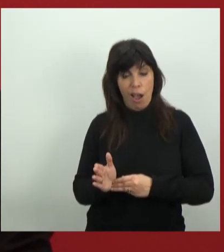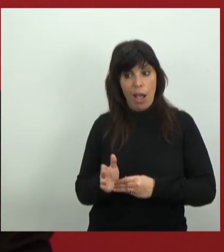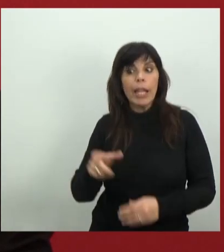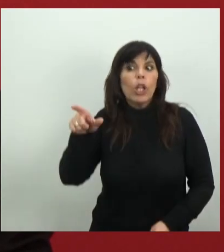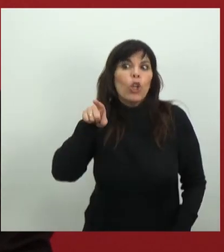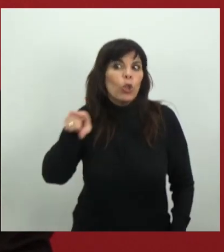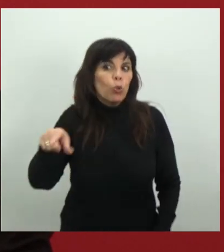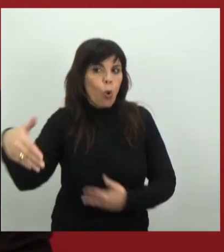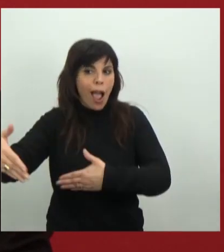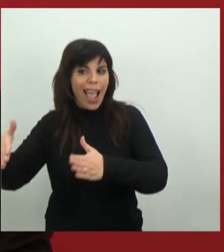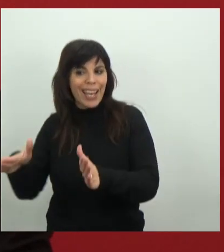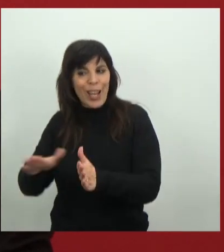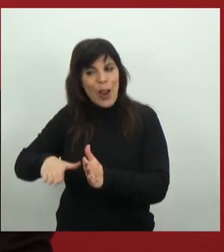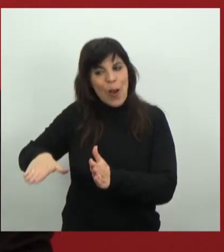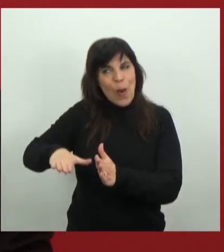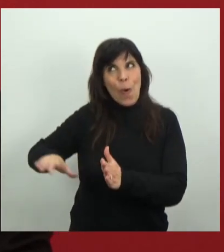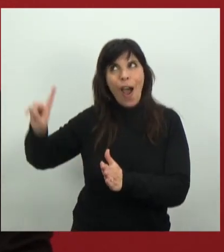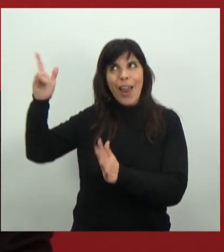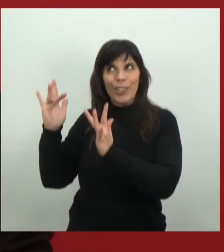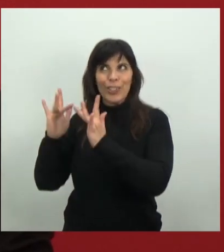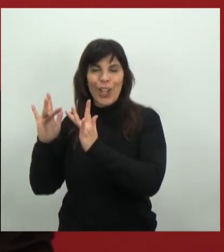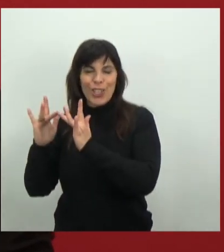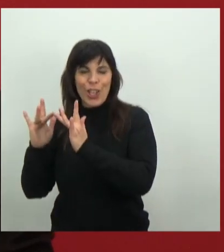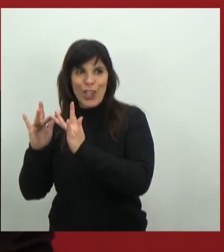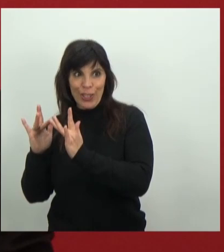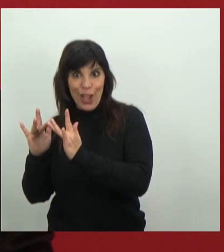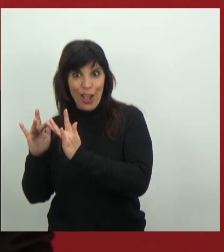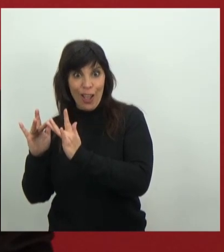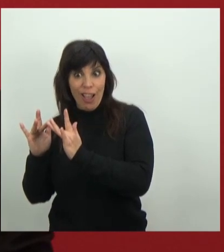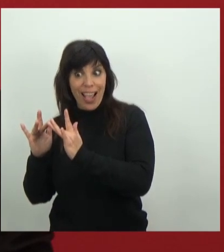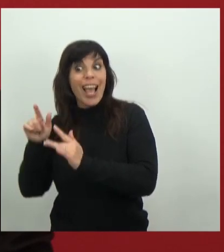lo sepa, y tú ganas para esa persona, ganas la batalla.